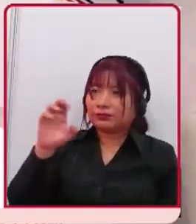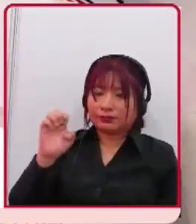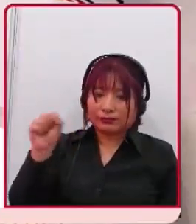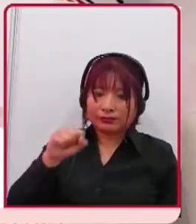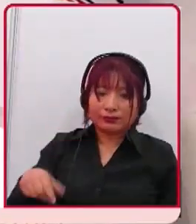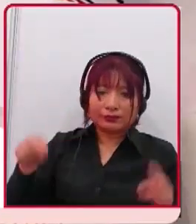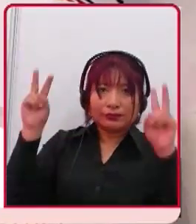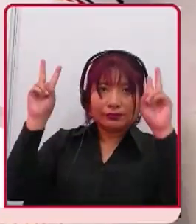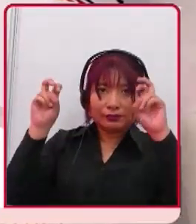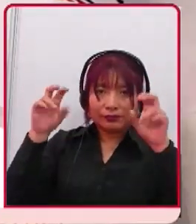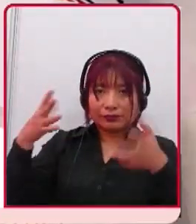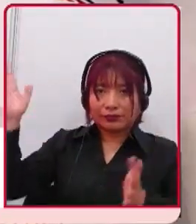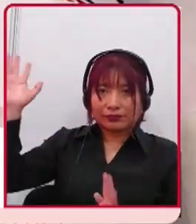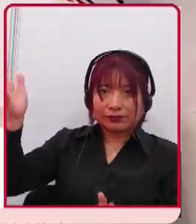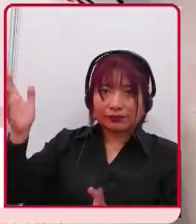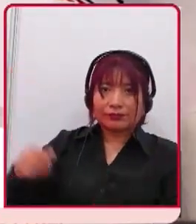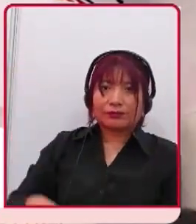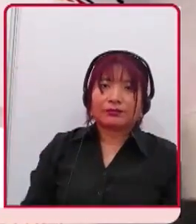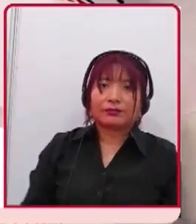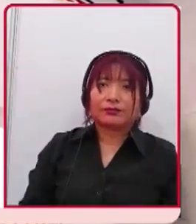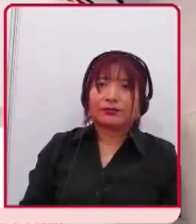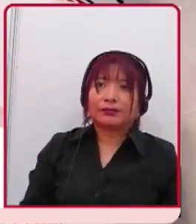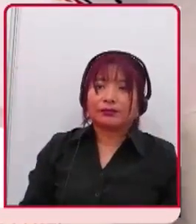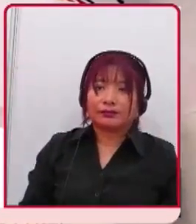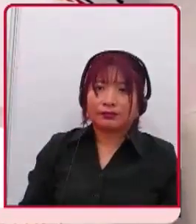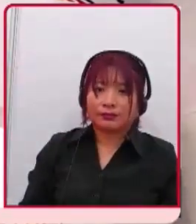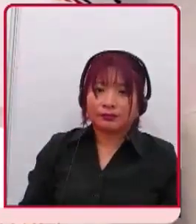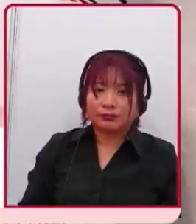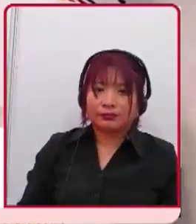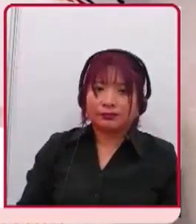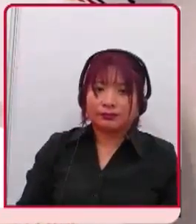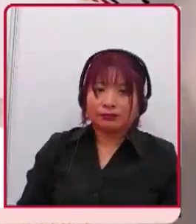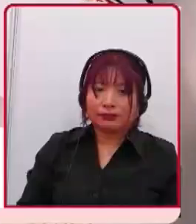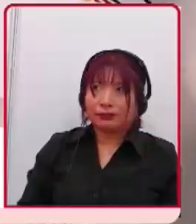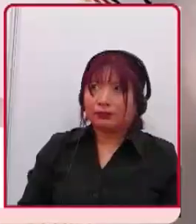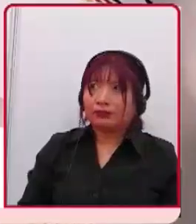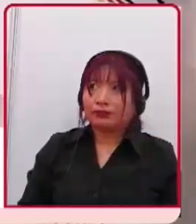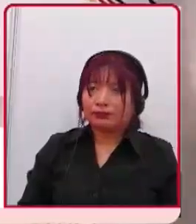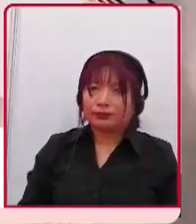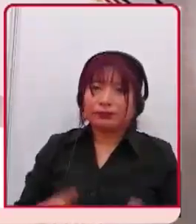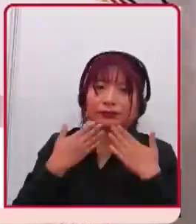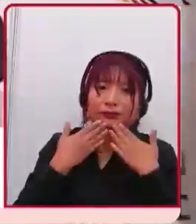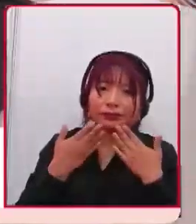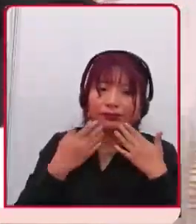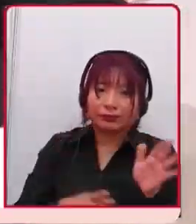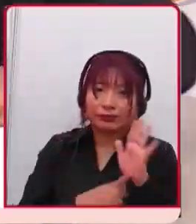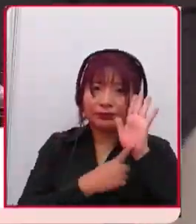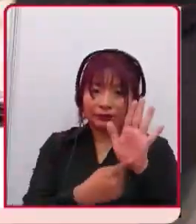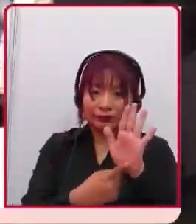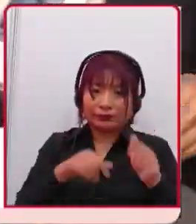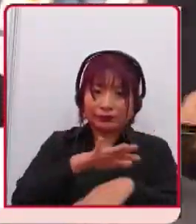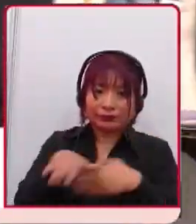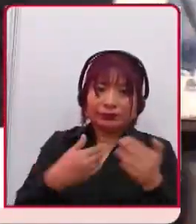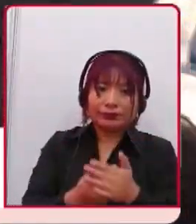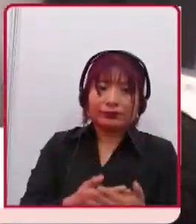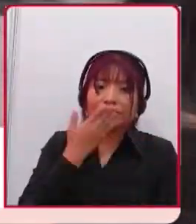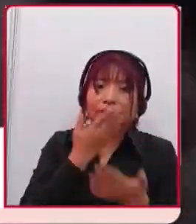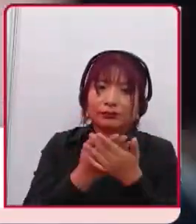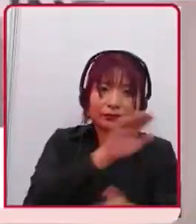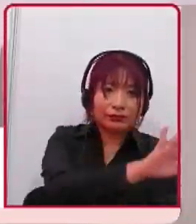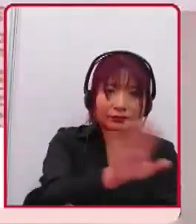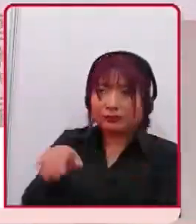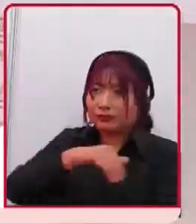planta concentradora Cerro Corona Goldfields. Adelante, Diego. Muchas gracias por la presentación. Buenas tardes con todos